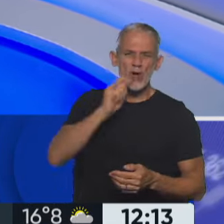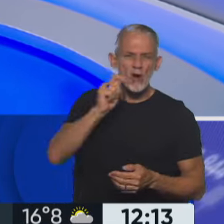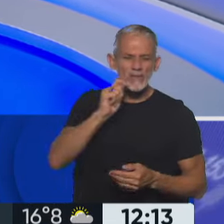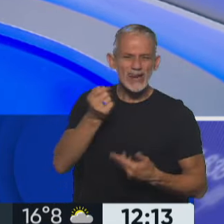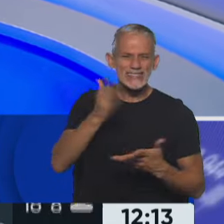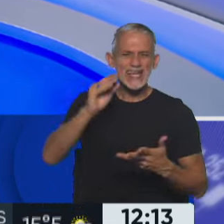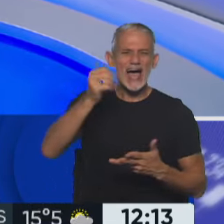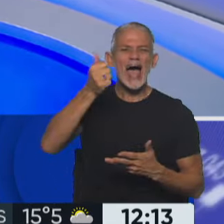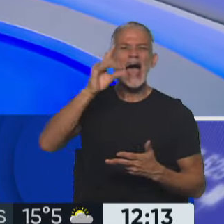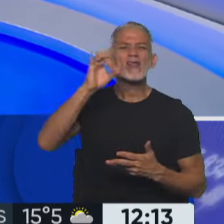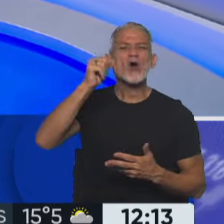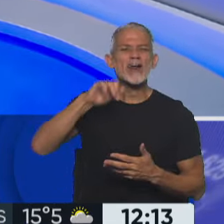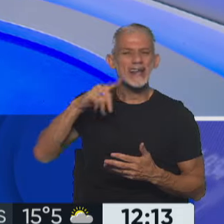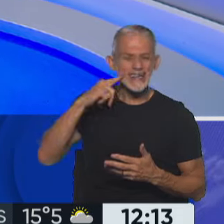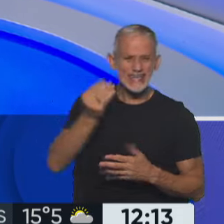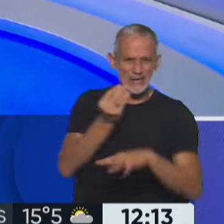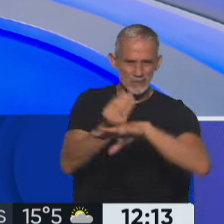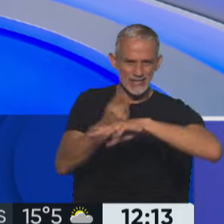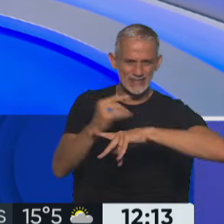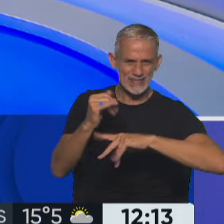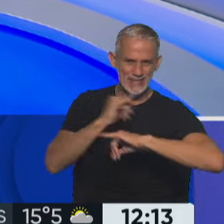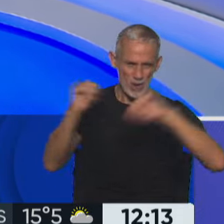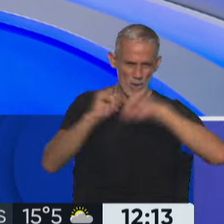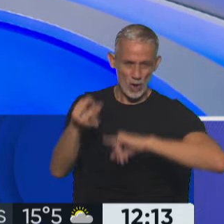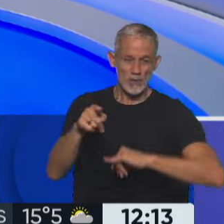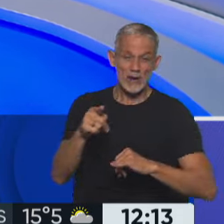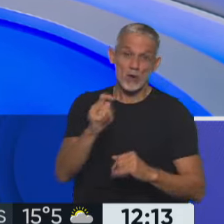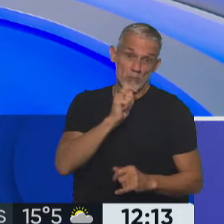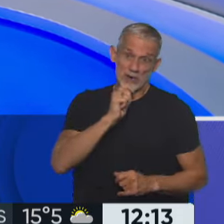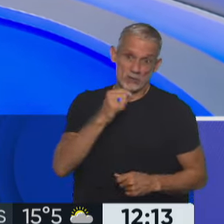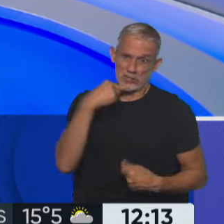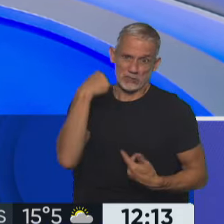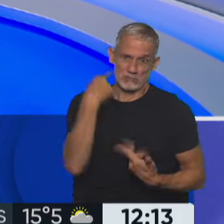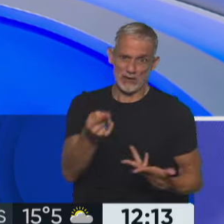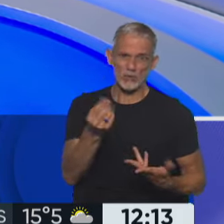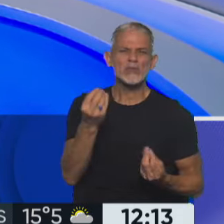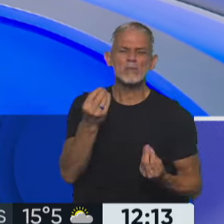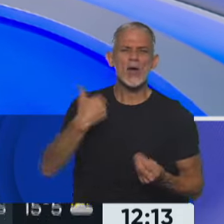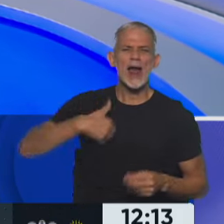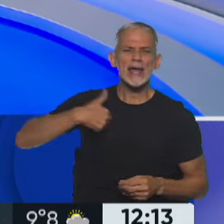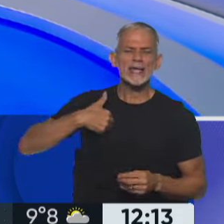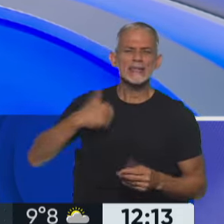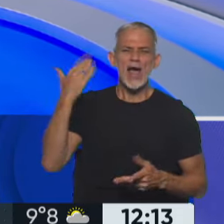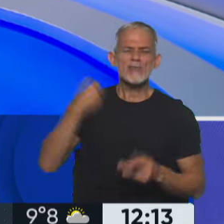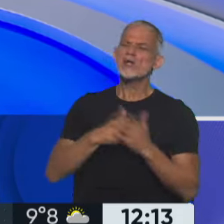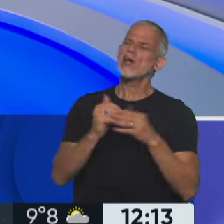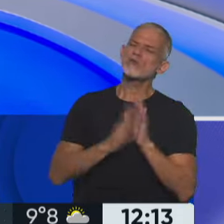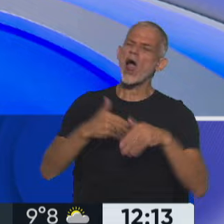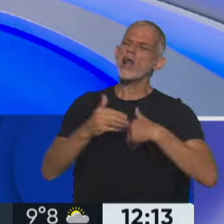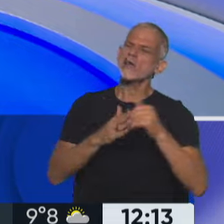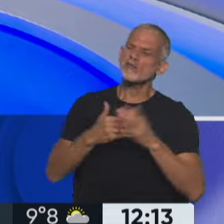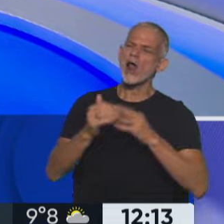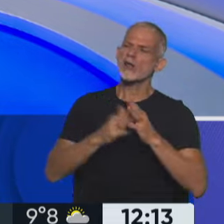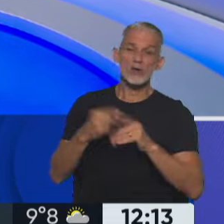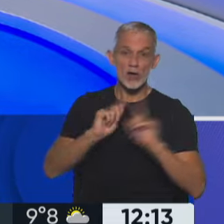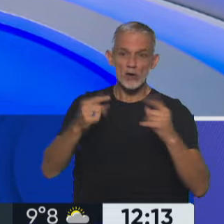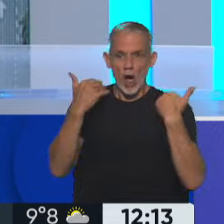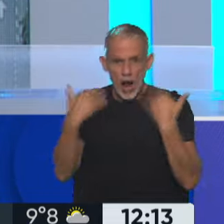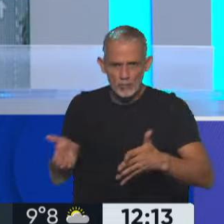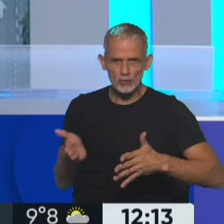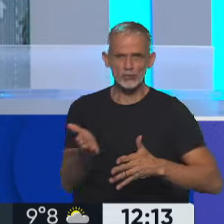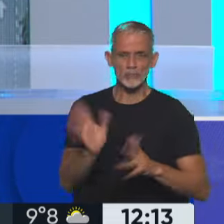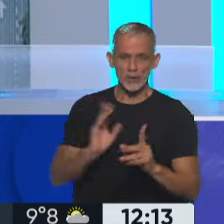adorni cuando la prensa acreditada le pregunta por qué argenta ina rompe con esa histórica tradición de no